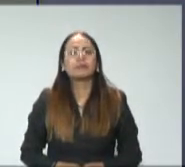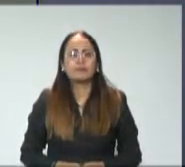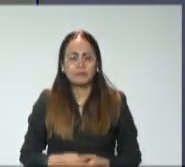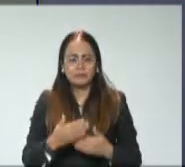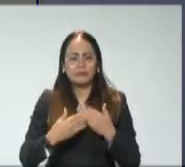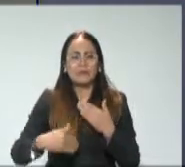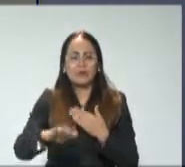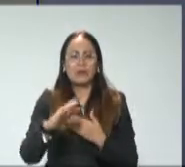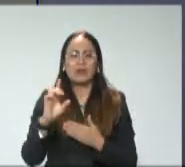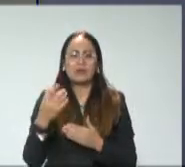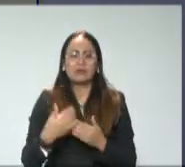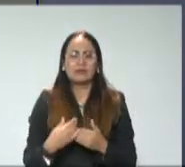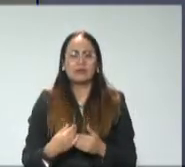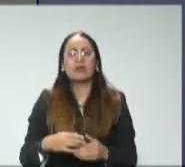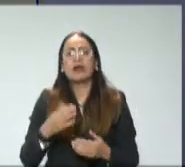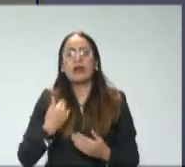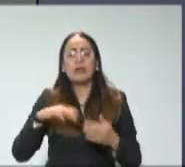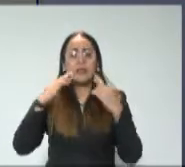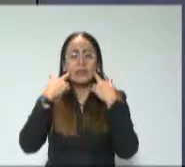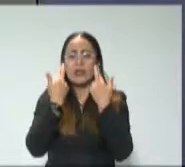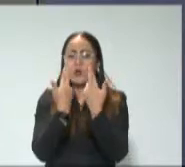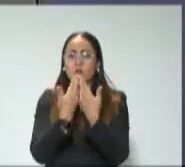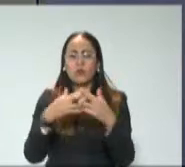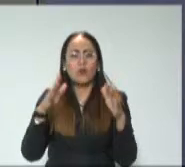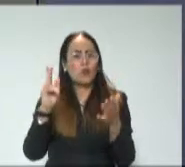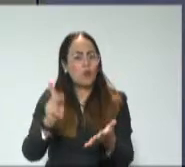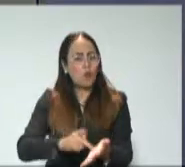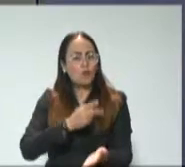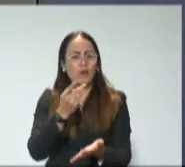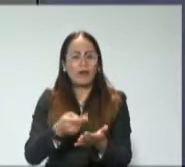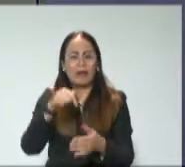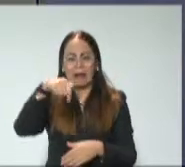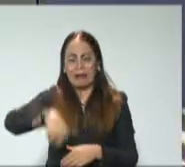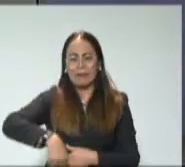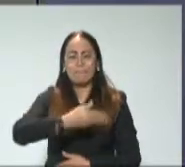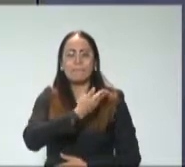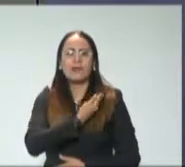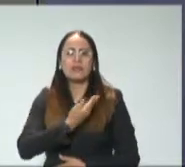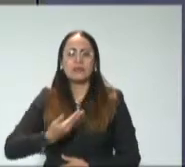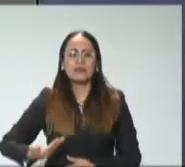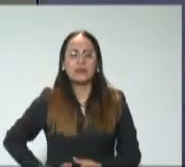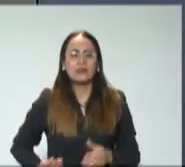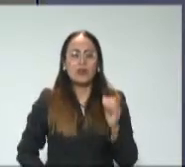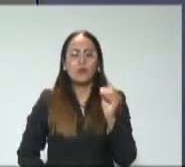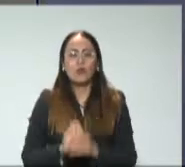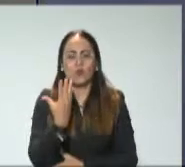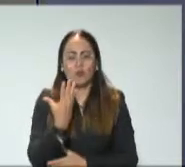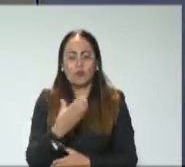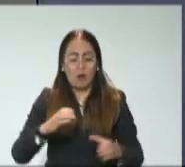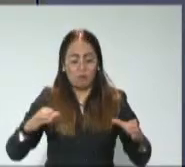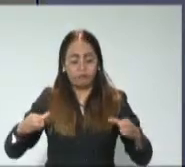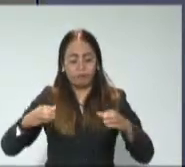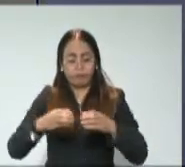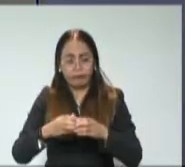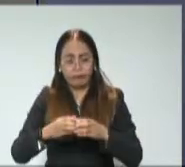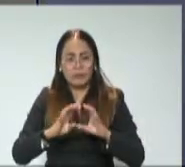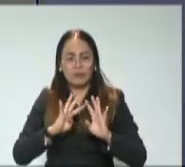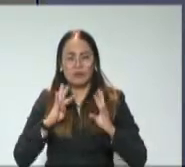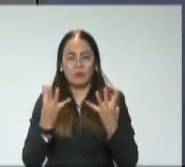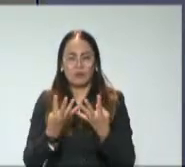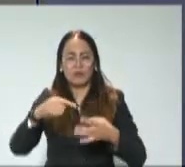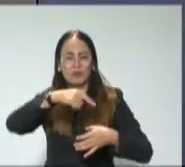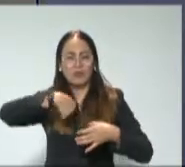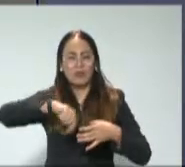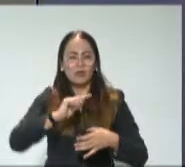diciembre la sesión solemne de de renovación de la presidencia y los siete comisionados ya Unidos nos vamos a